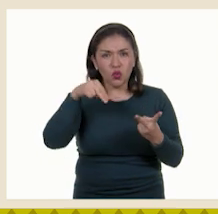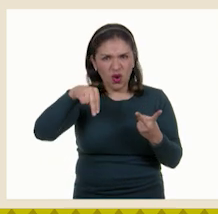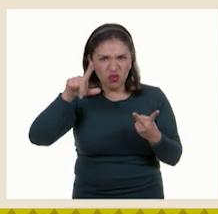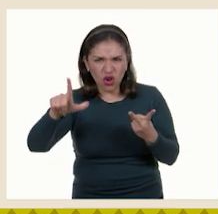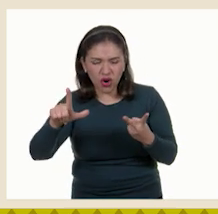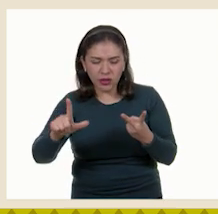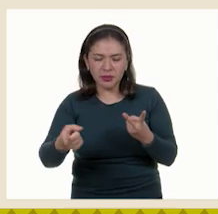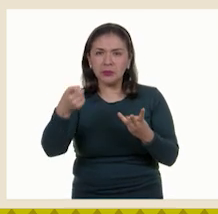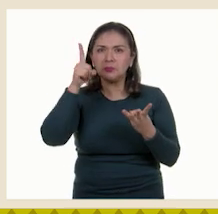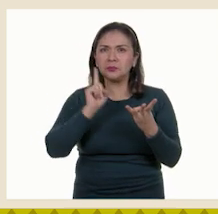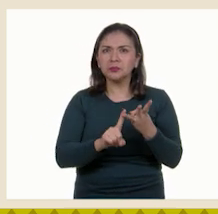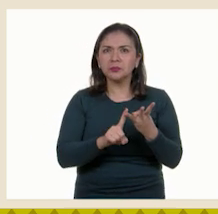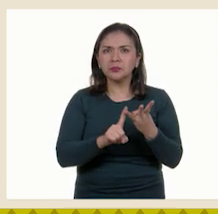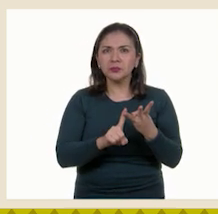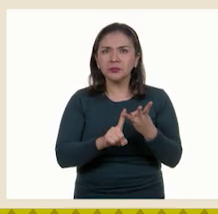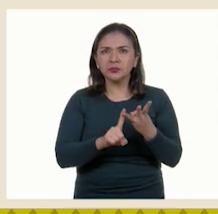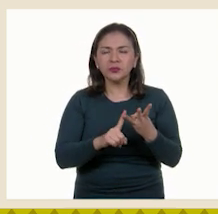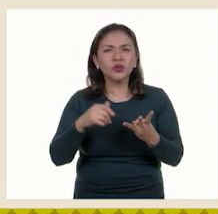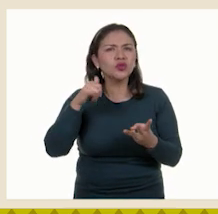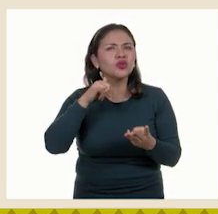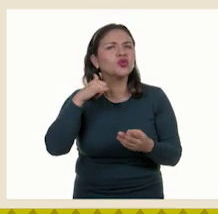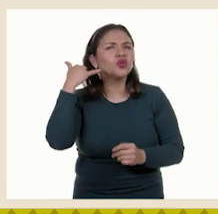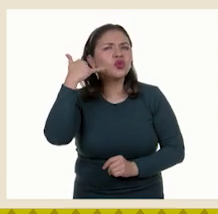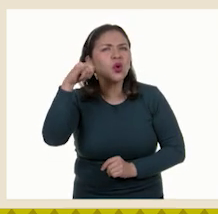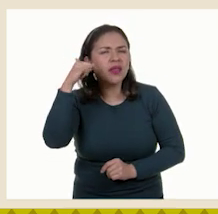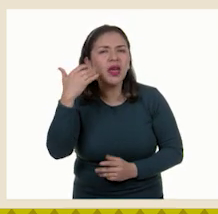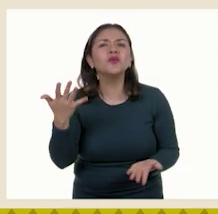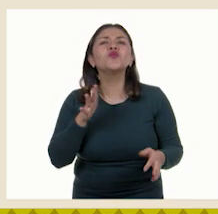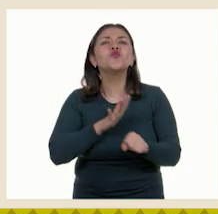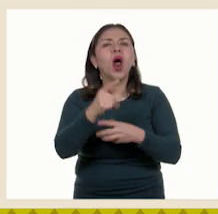León. C. De Yucatán.